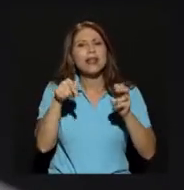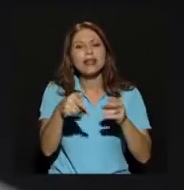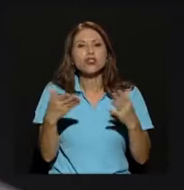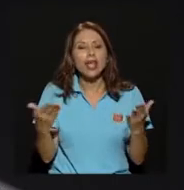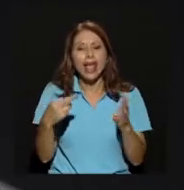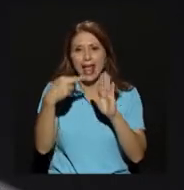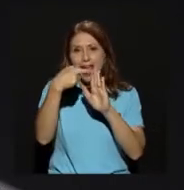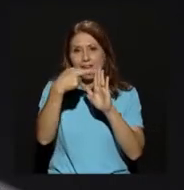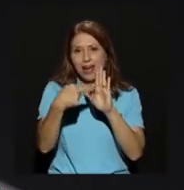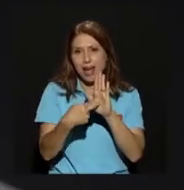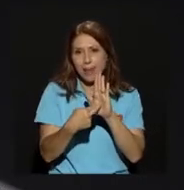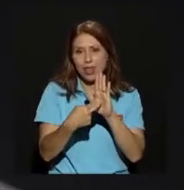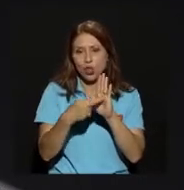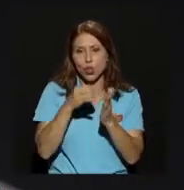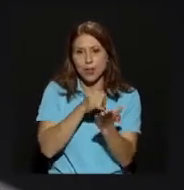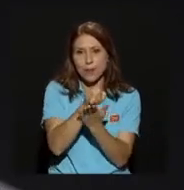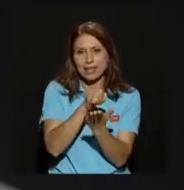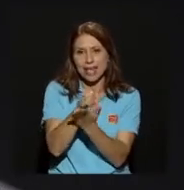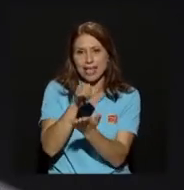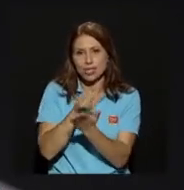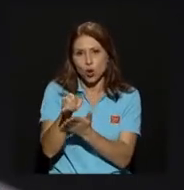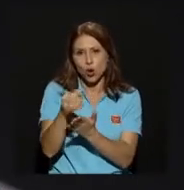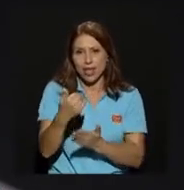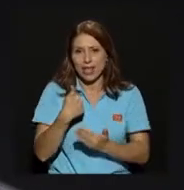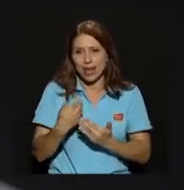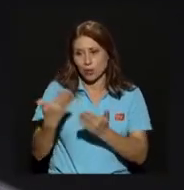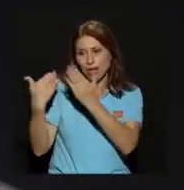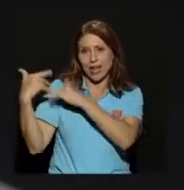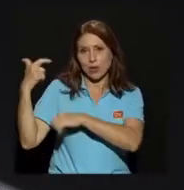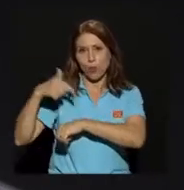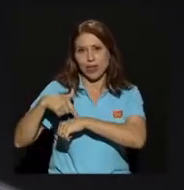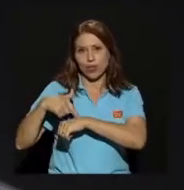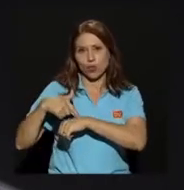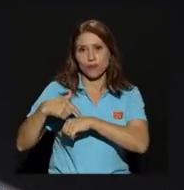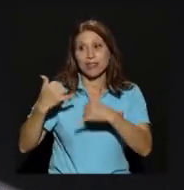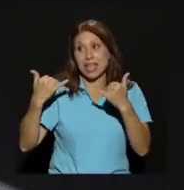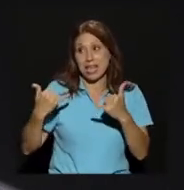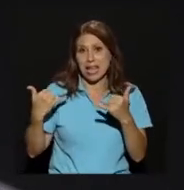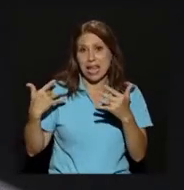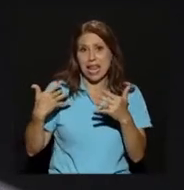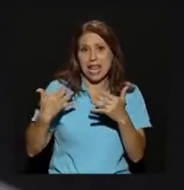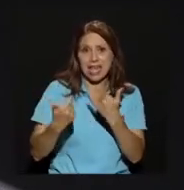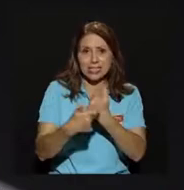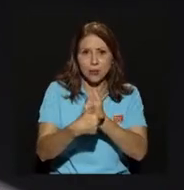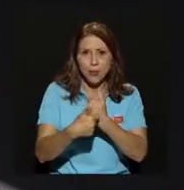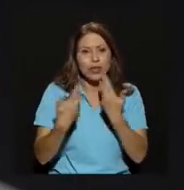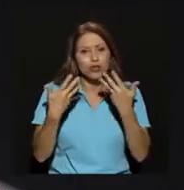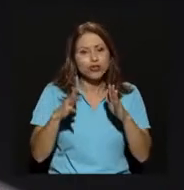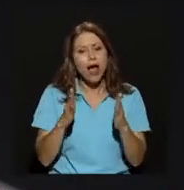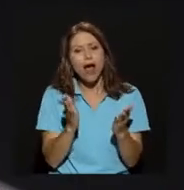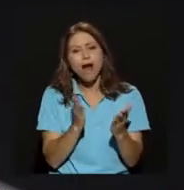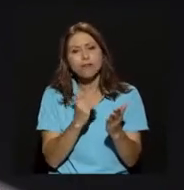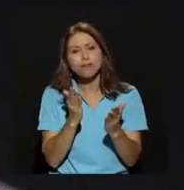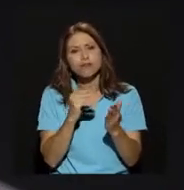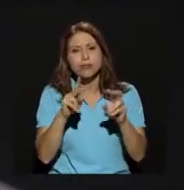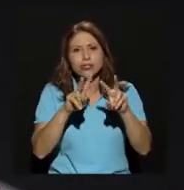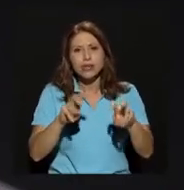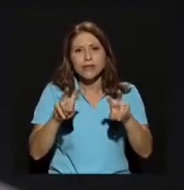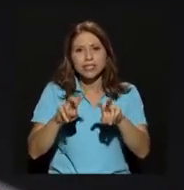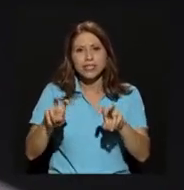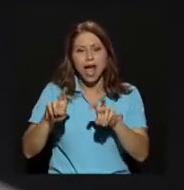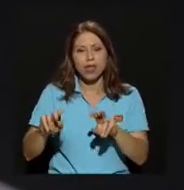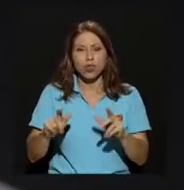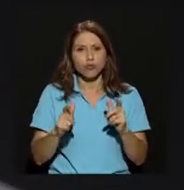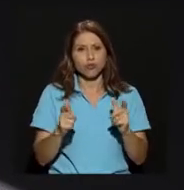reglamento de investigación que teníamos en ese momento y que en este momento, por suerte, se está revisando, y que eso yo creo que ha sido